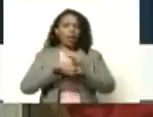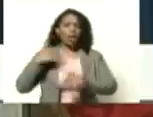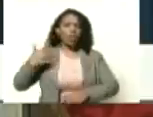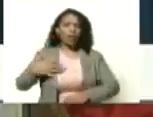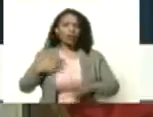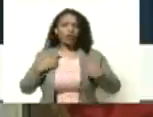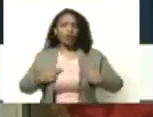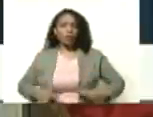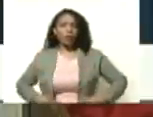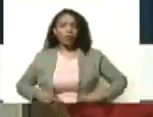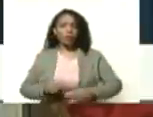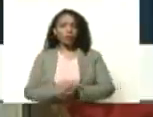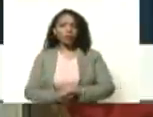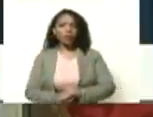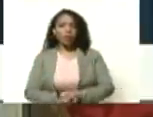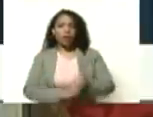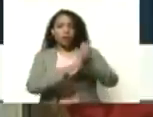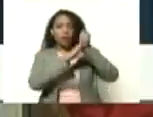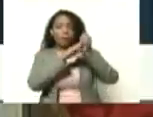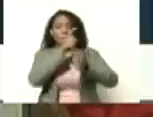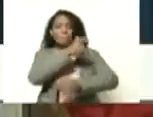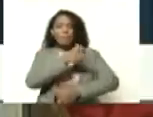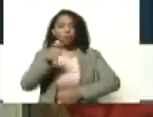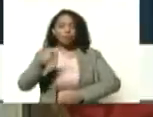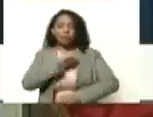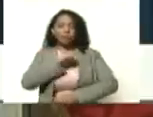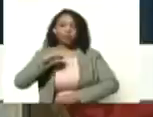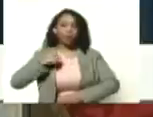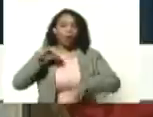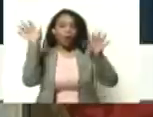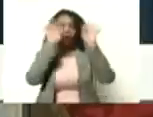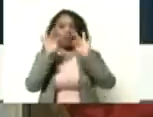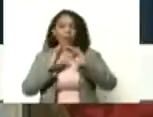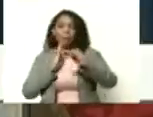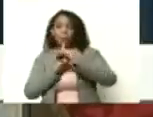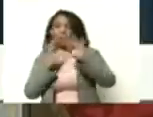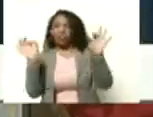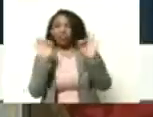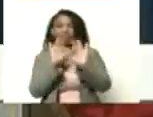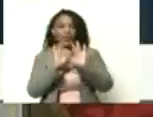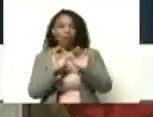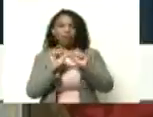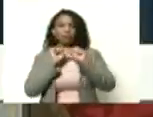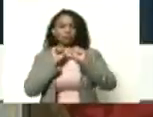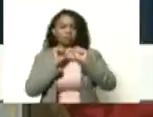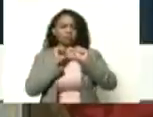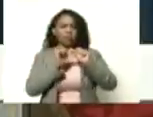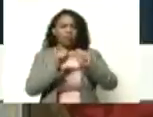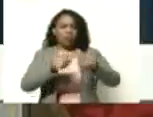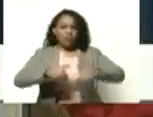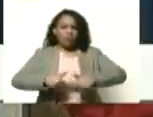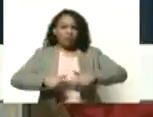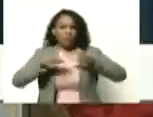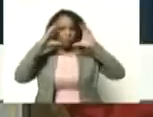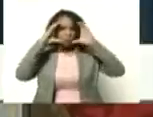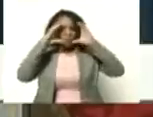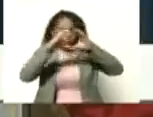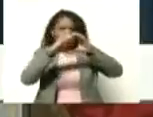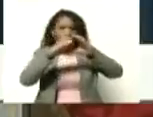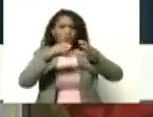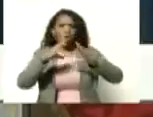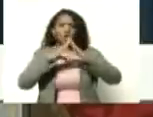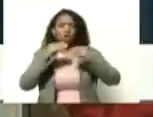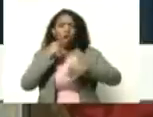humanos dirigimos personalmente de forma ininterrumpida con todo lo que implica el